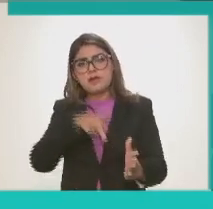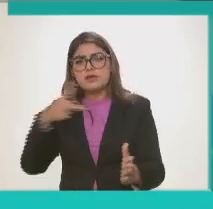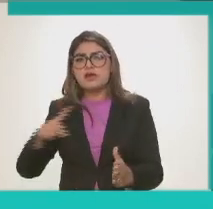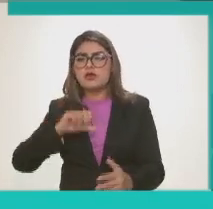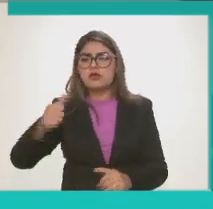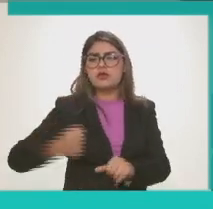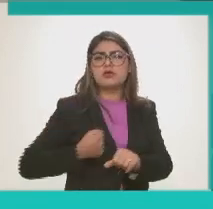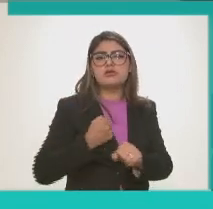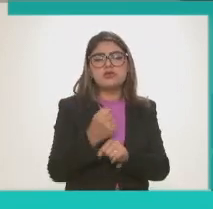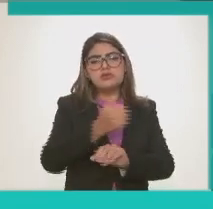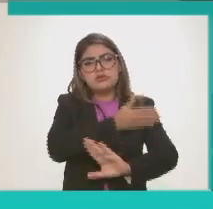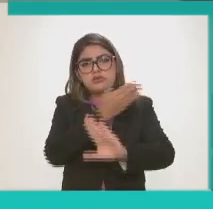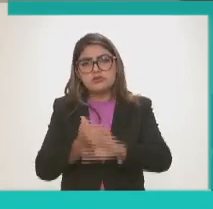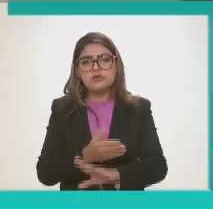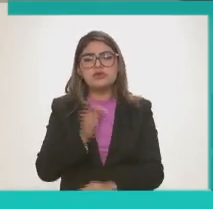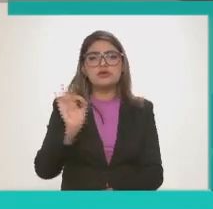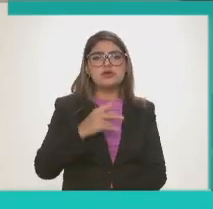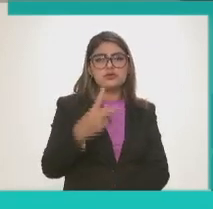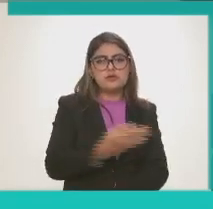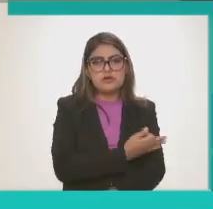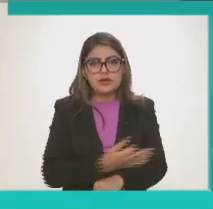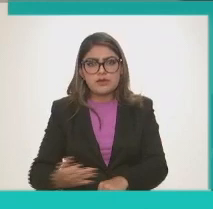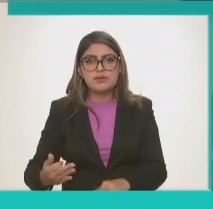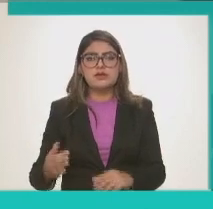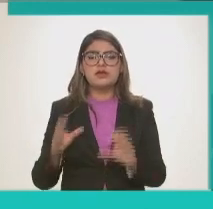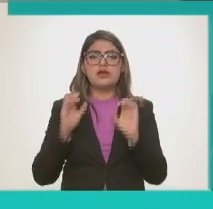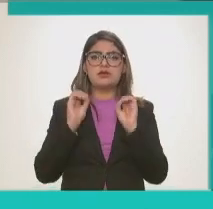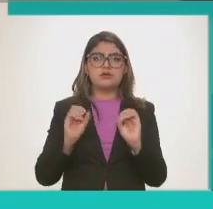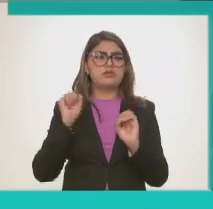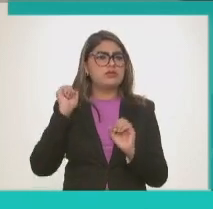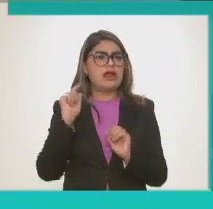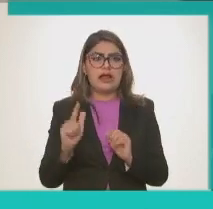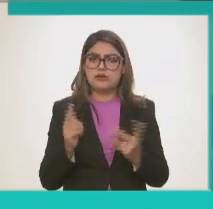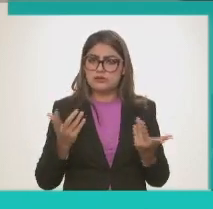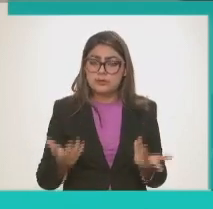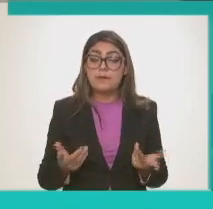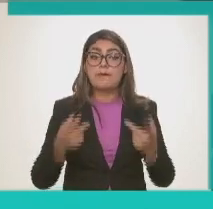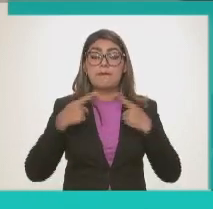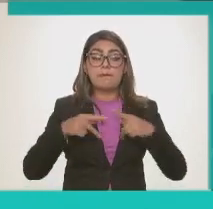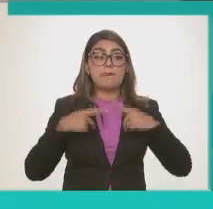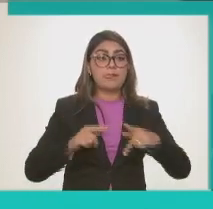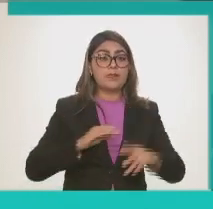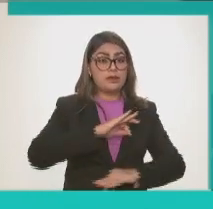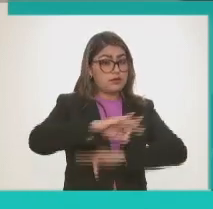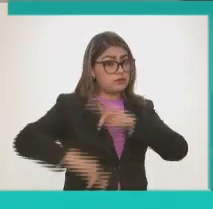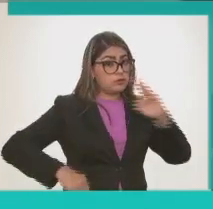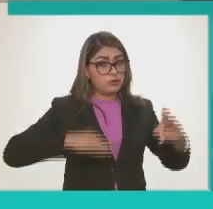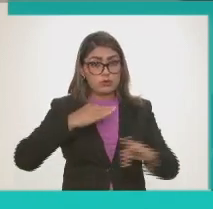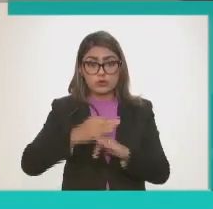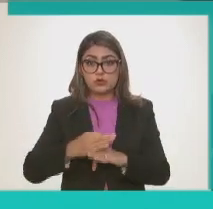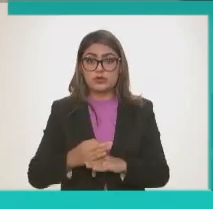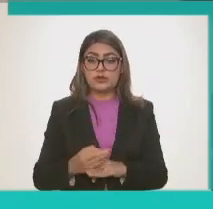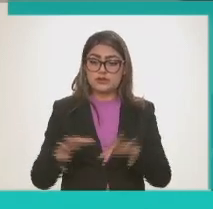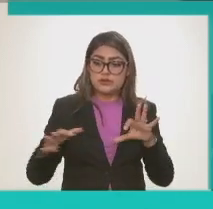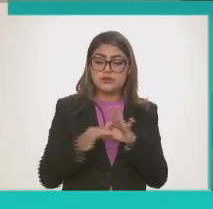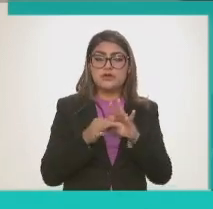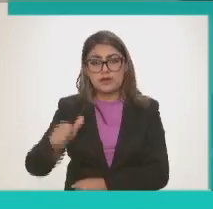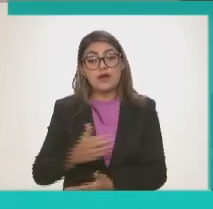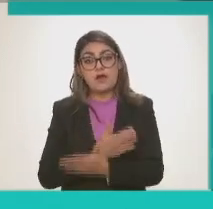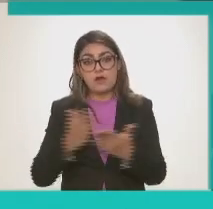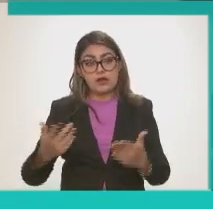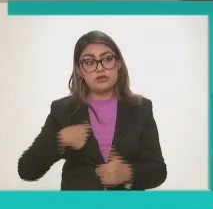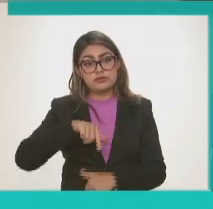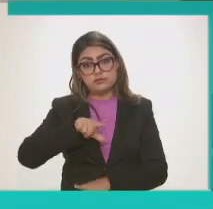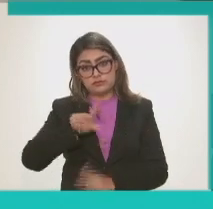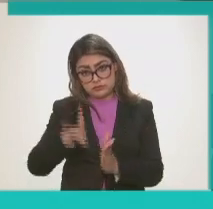sus familiares con sus deudos con sus cercanos pero con todos los integrantes de la familia periodística de México